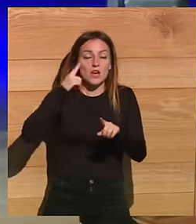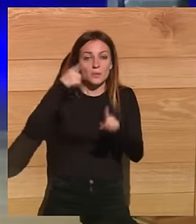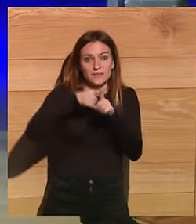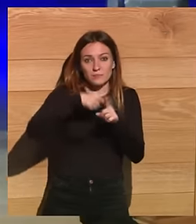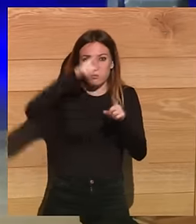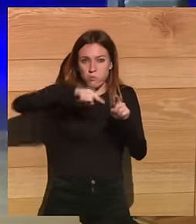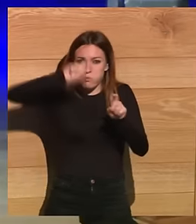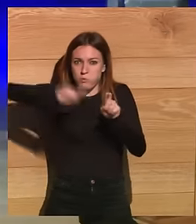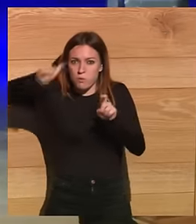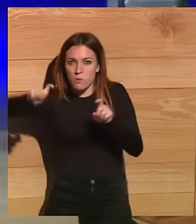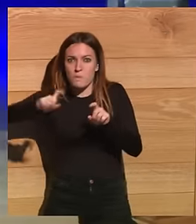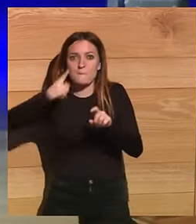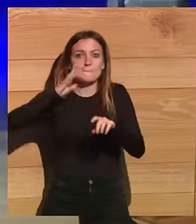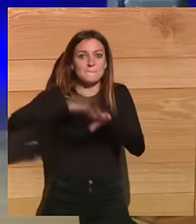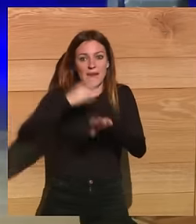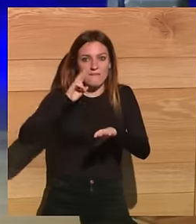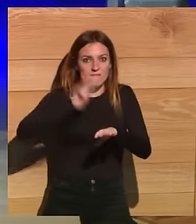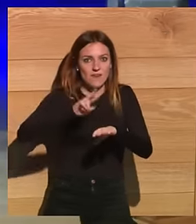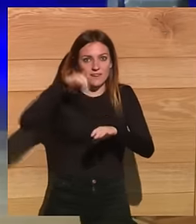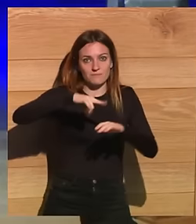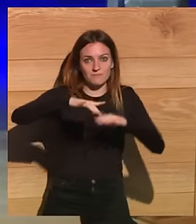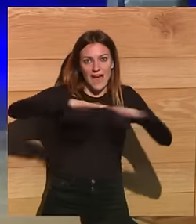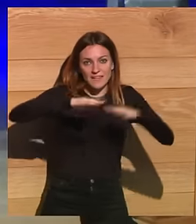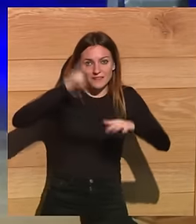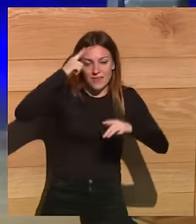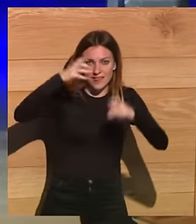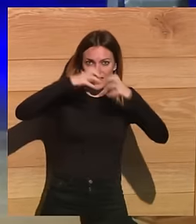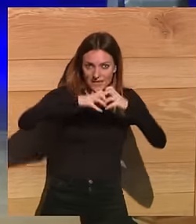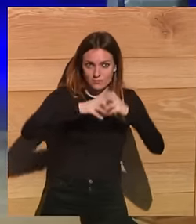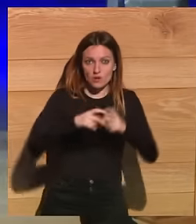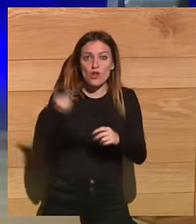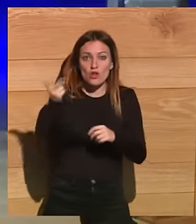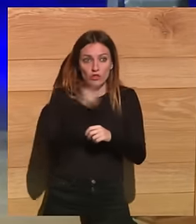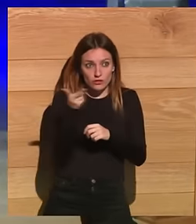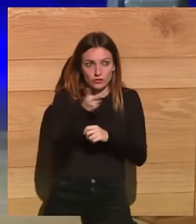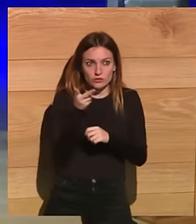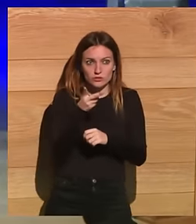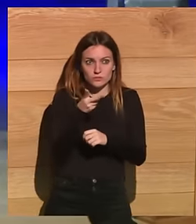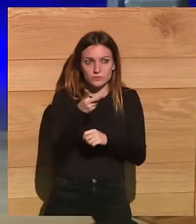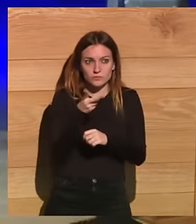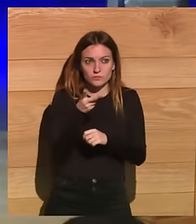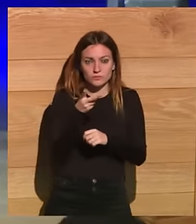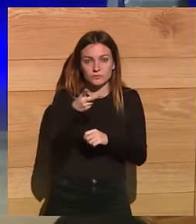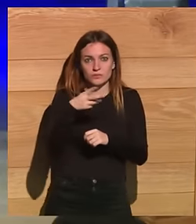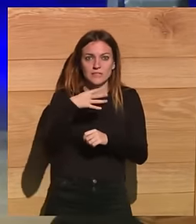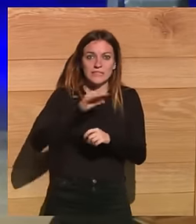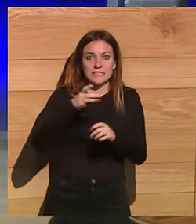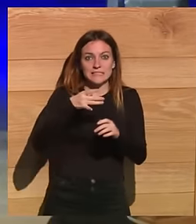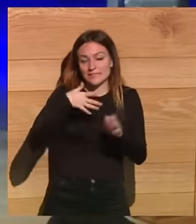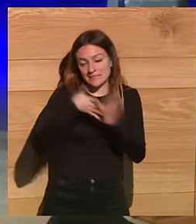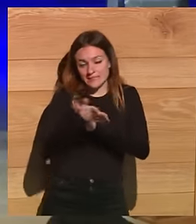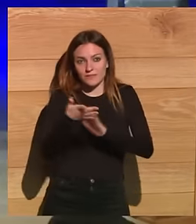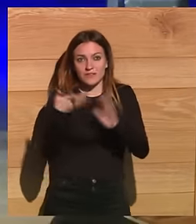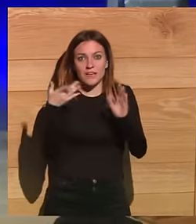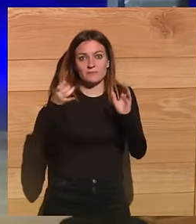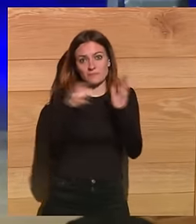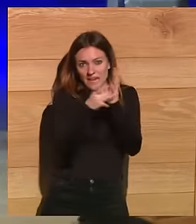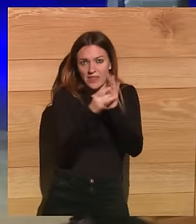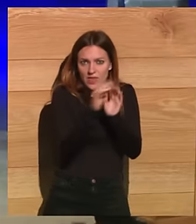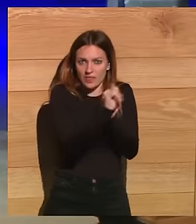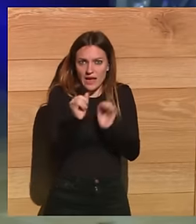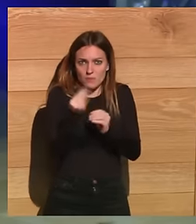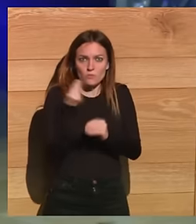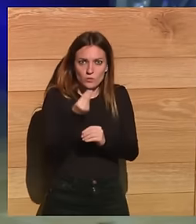electroencefalograma, es decir, la actividad de los electrones, y ambos tienen mucha resolución. Tenemos